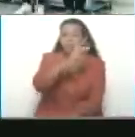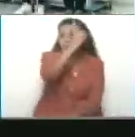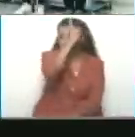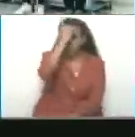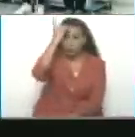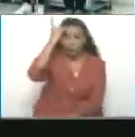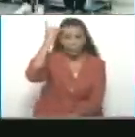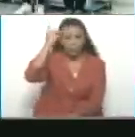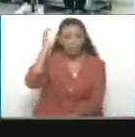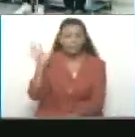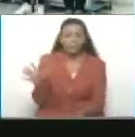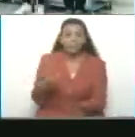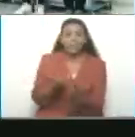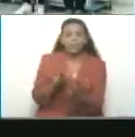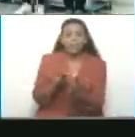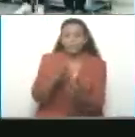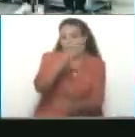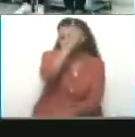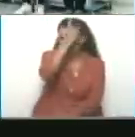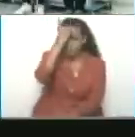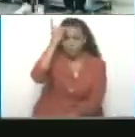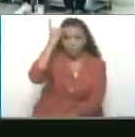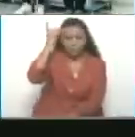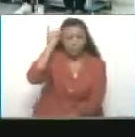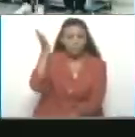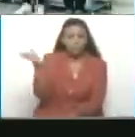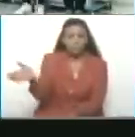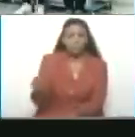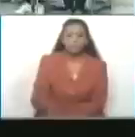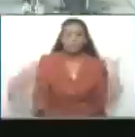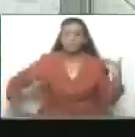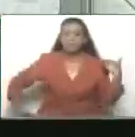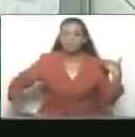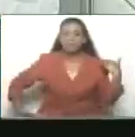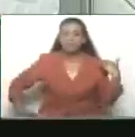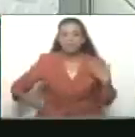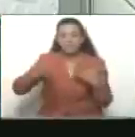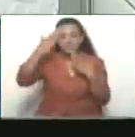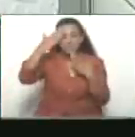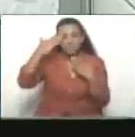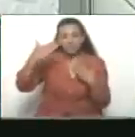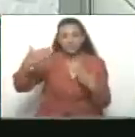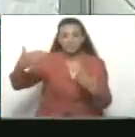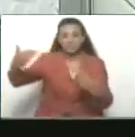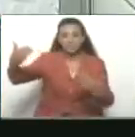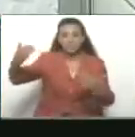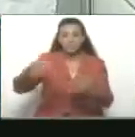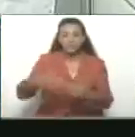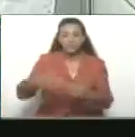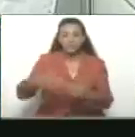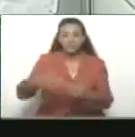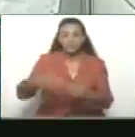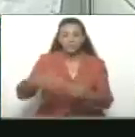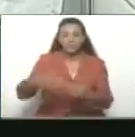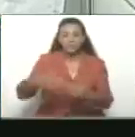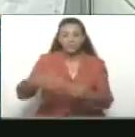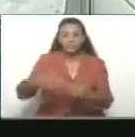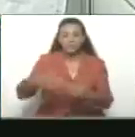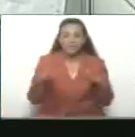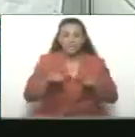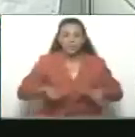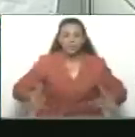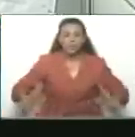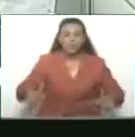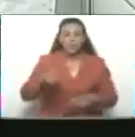pase a diosdado adelante Dios dado placer para nosotros estar acá en